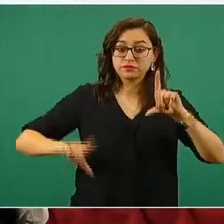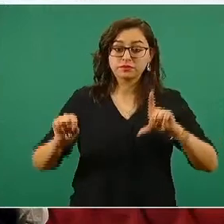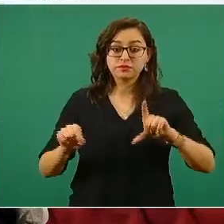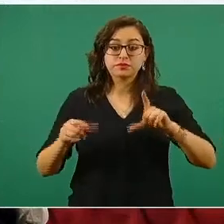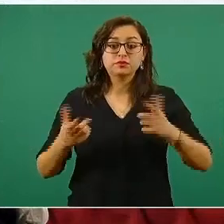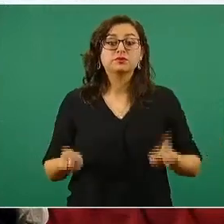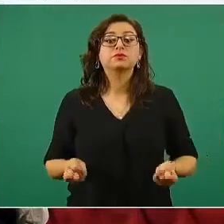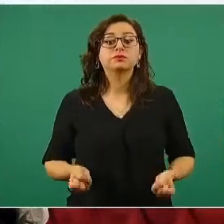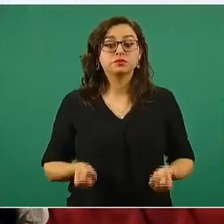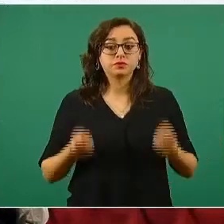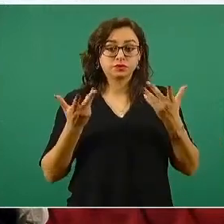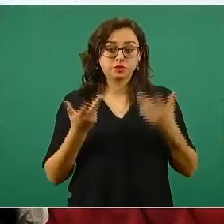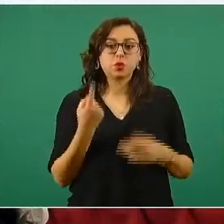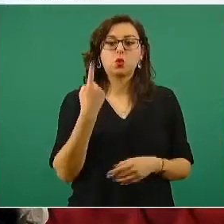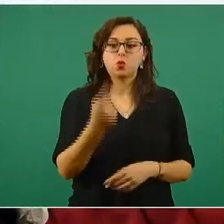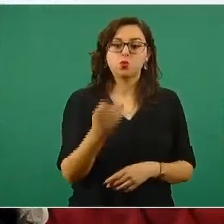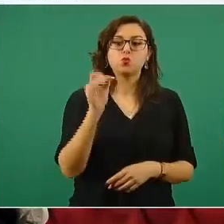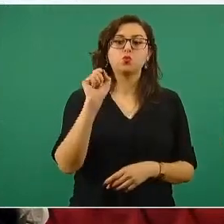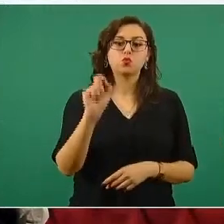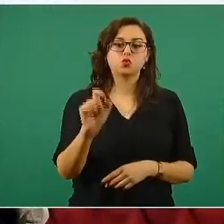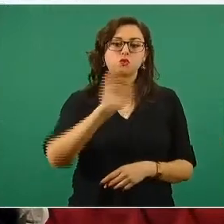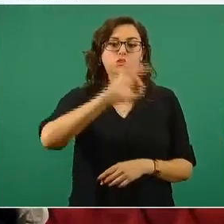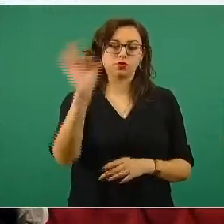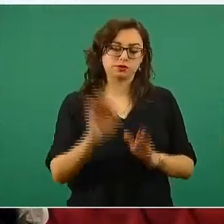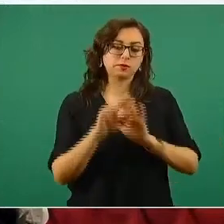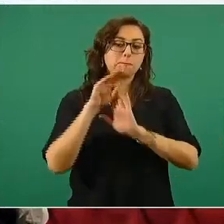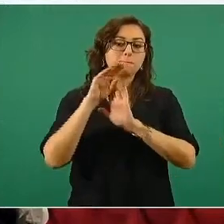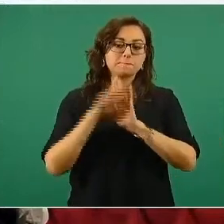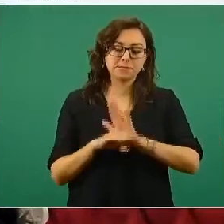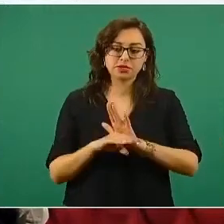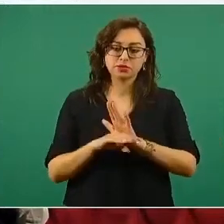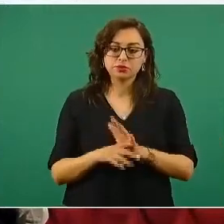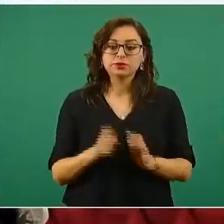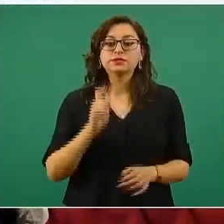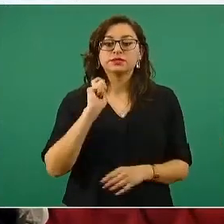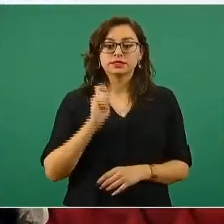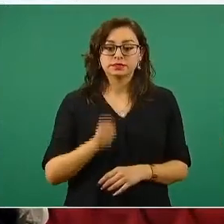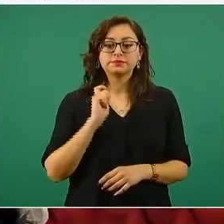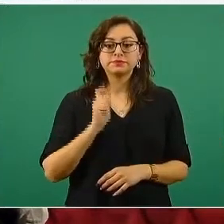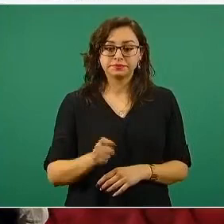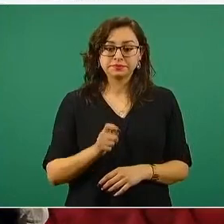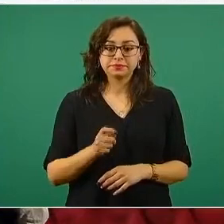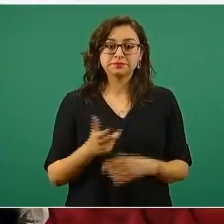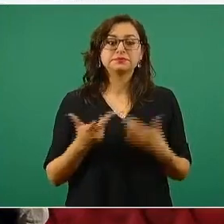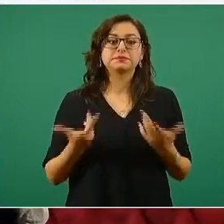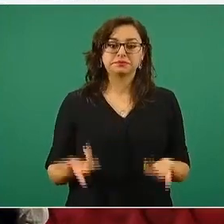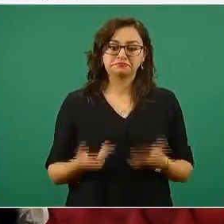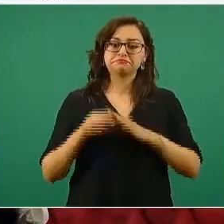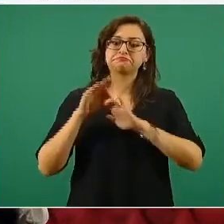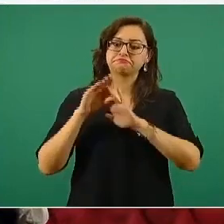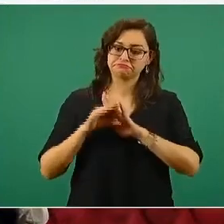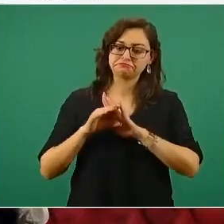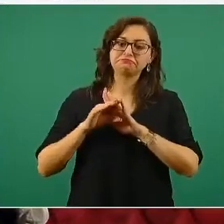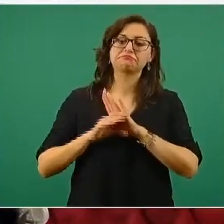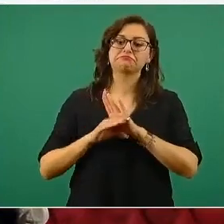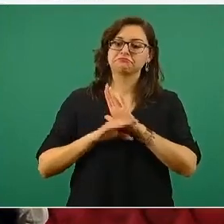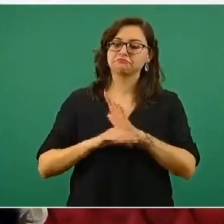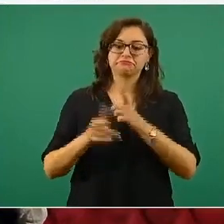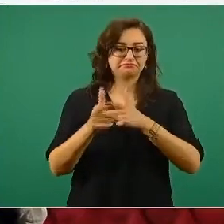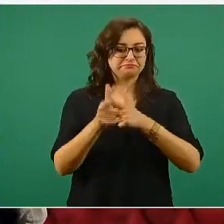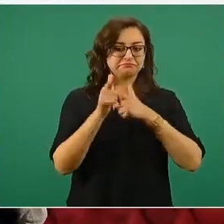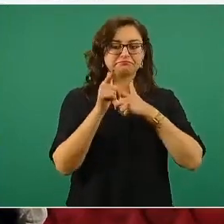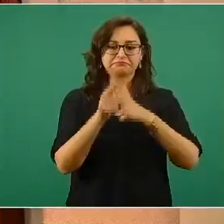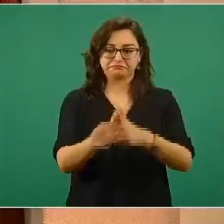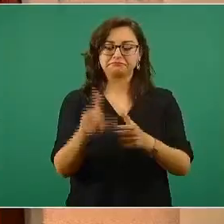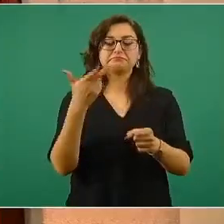de hoy la reducción de 1 punto porcentual, lo que continúa entonces manteniendo esta tendencia descendente también en la